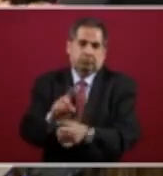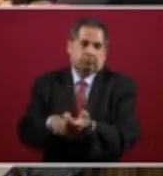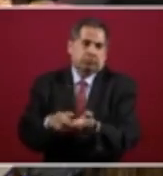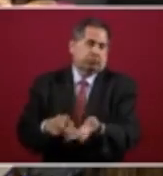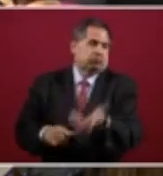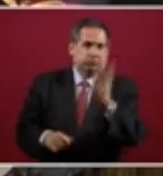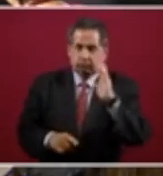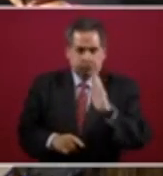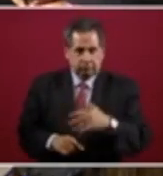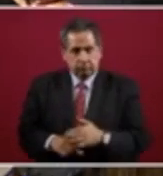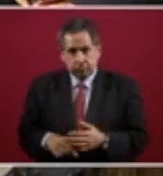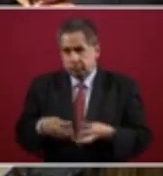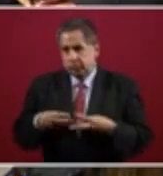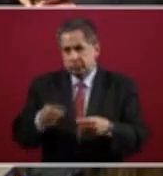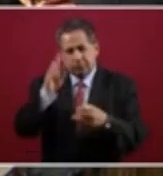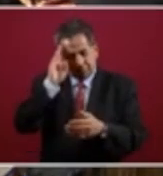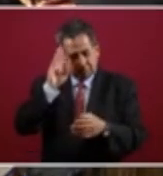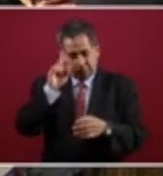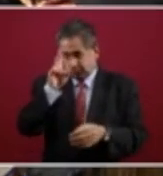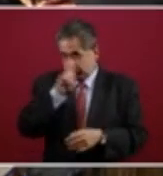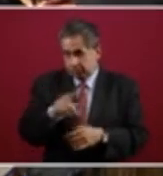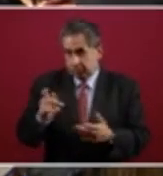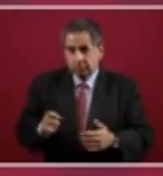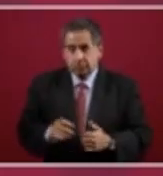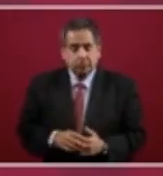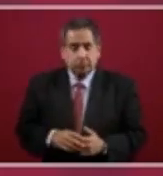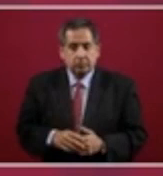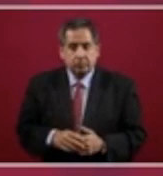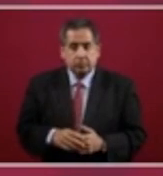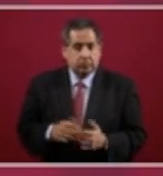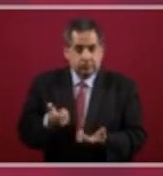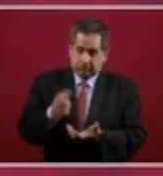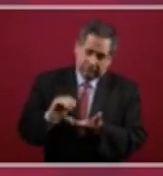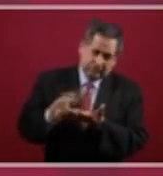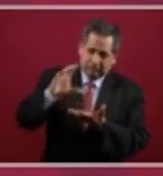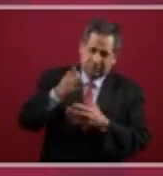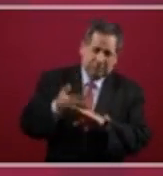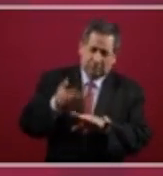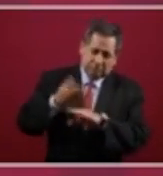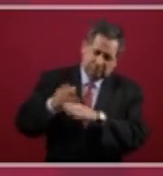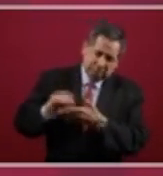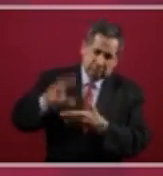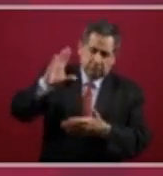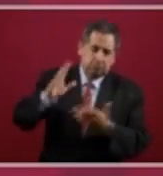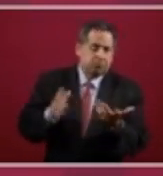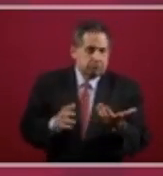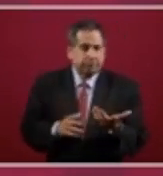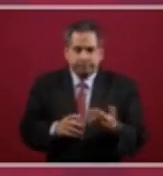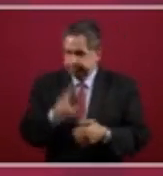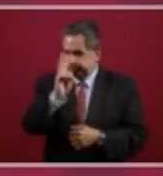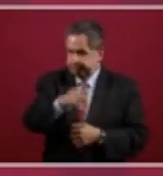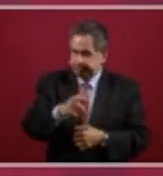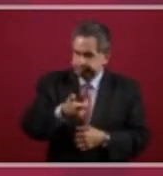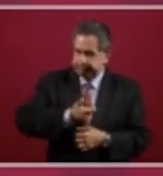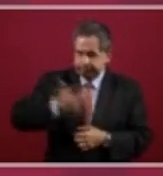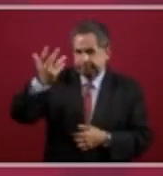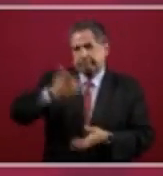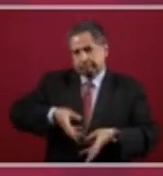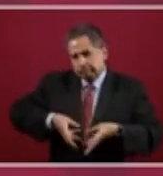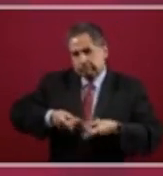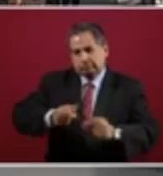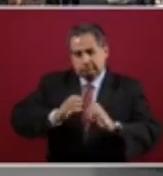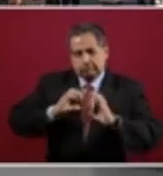Fue incluso, yo creo que habría que ver esta cantidad, fue muy alta. Entonces, sí cuesta cara la administración de